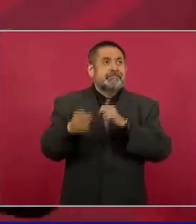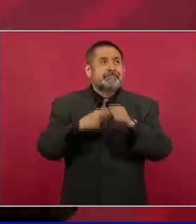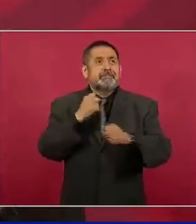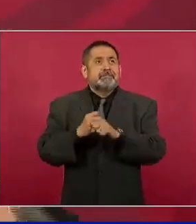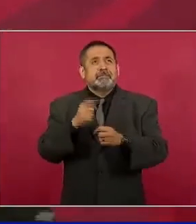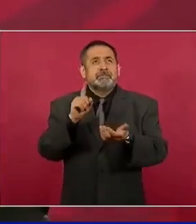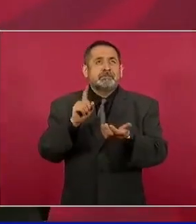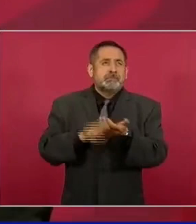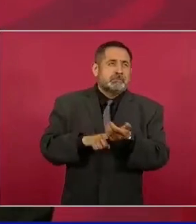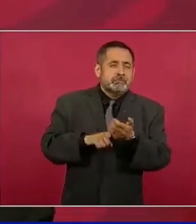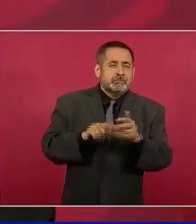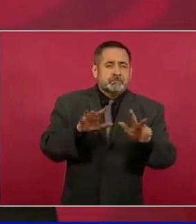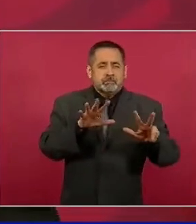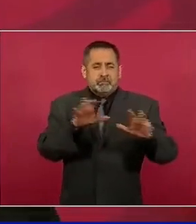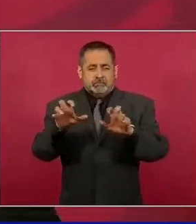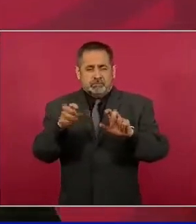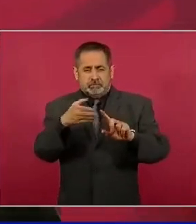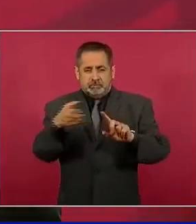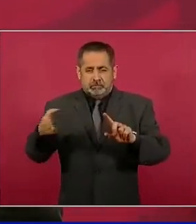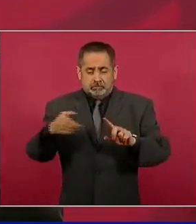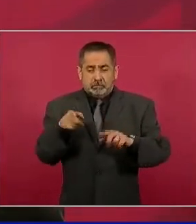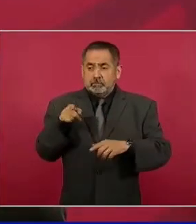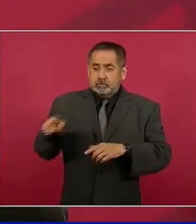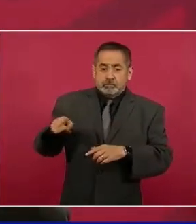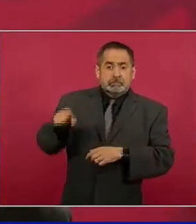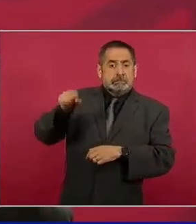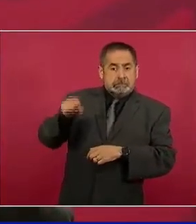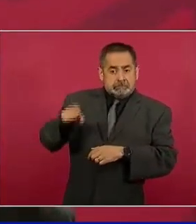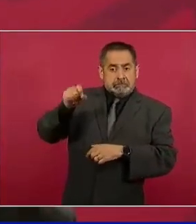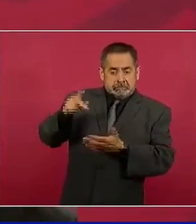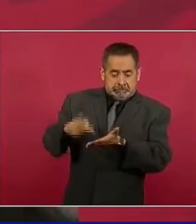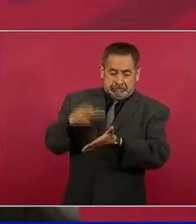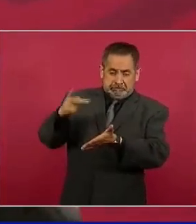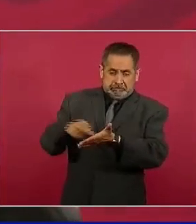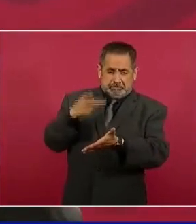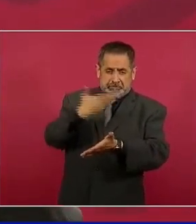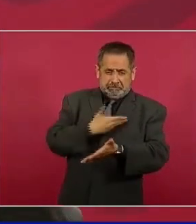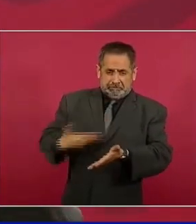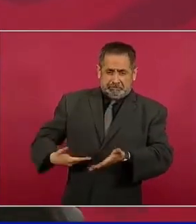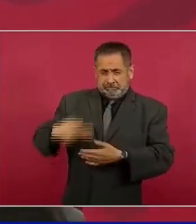XIX, es 11 veces presidente de México.